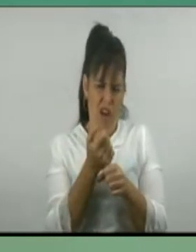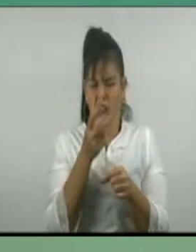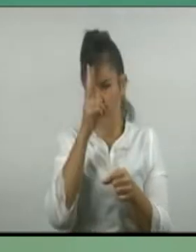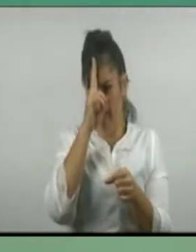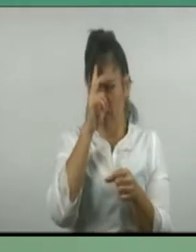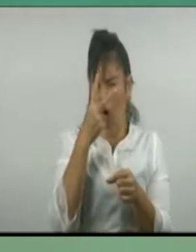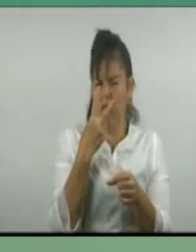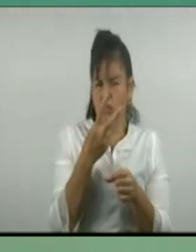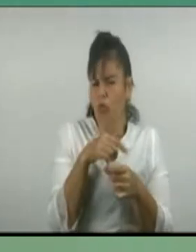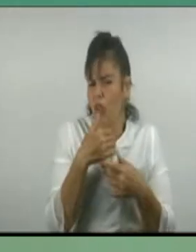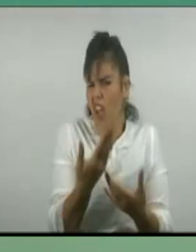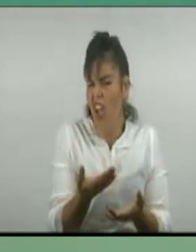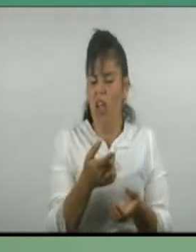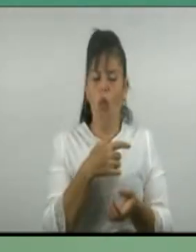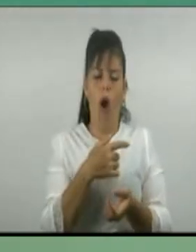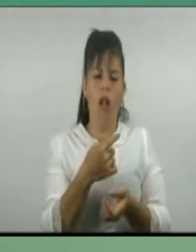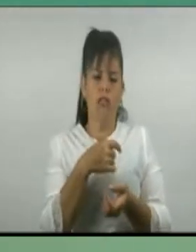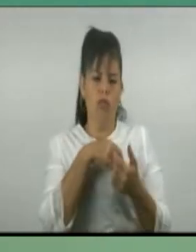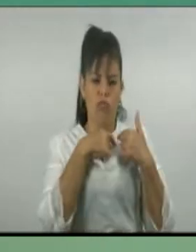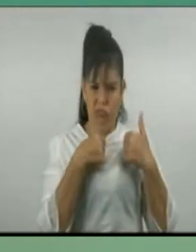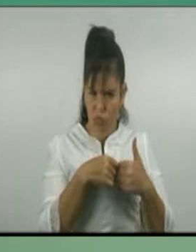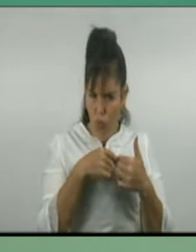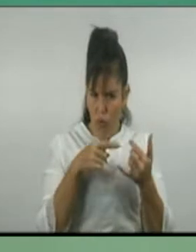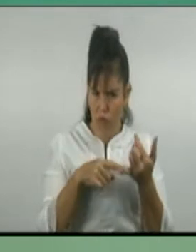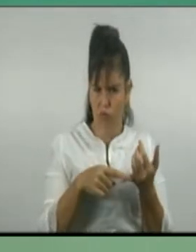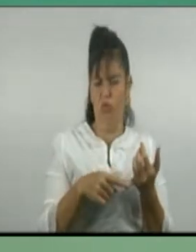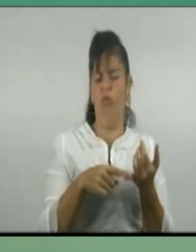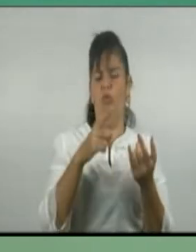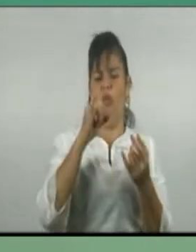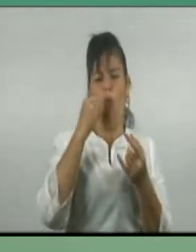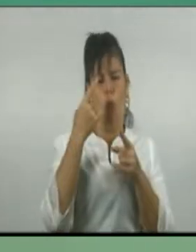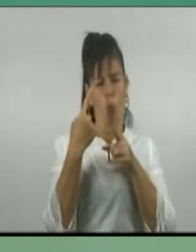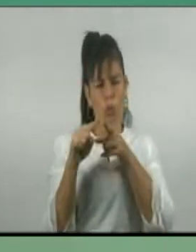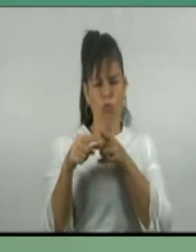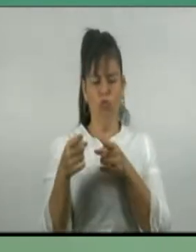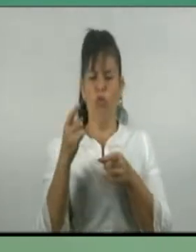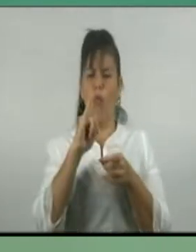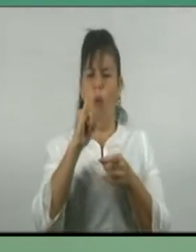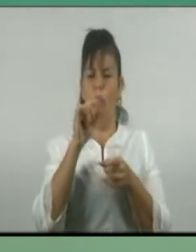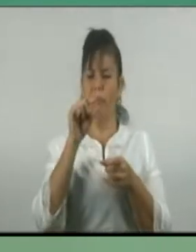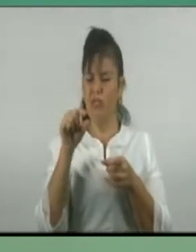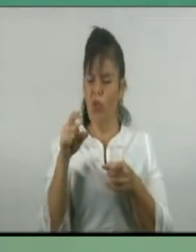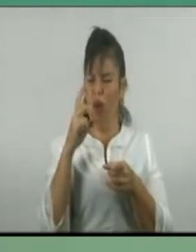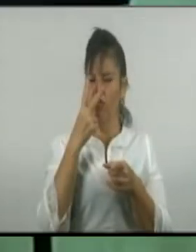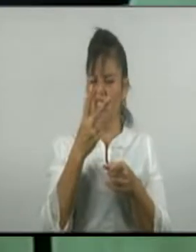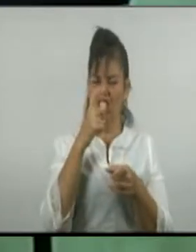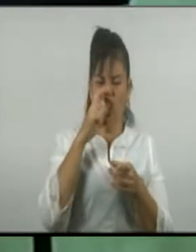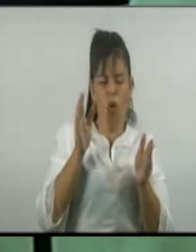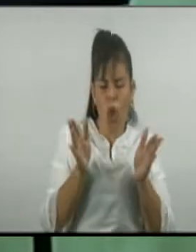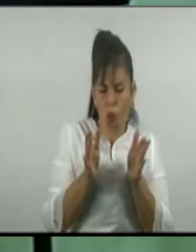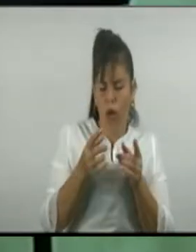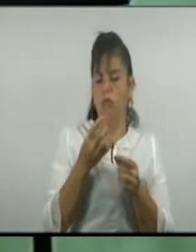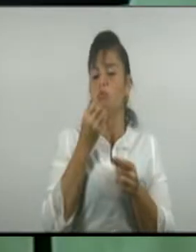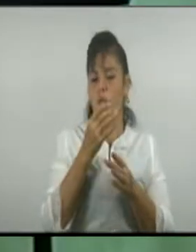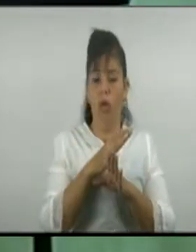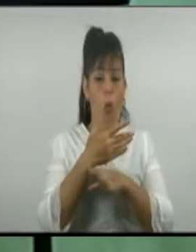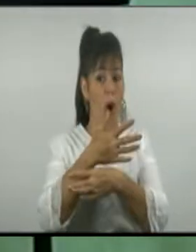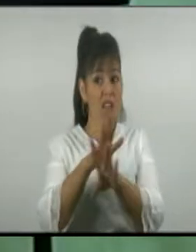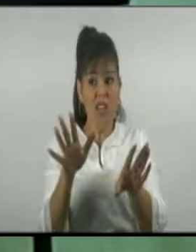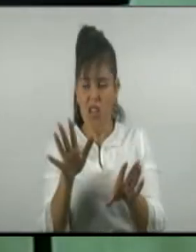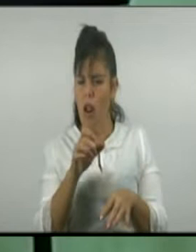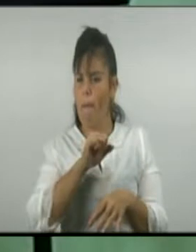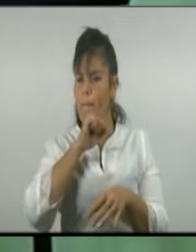requisitos indispensables y tengan la leche disponible para poder aportar la en el proceso de donación cualquiera de las madres cubanas